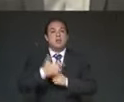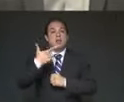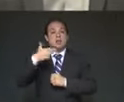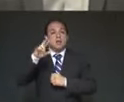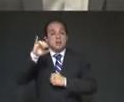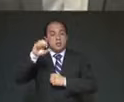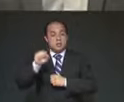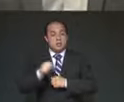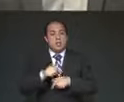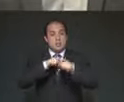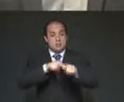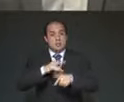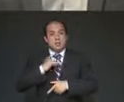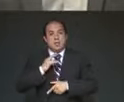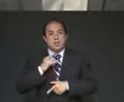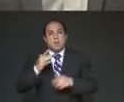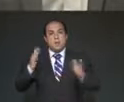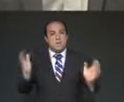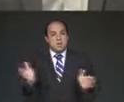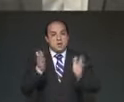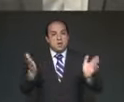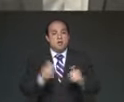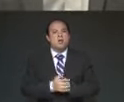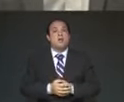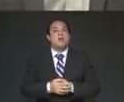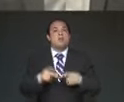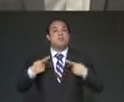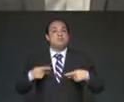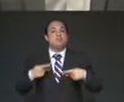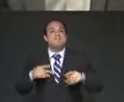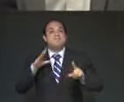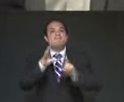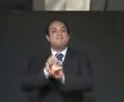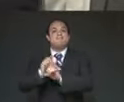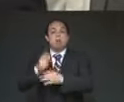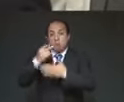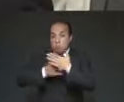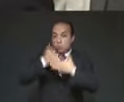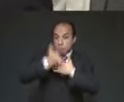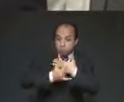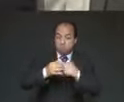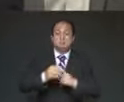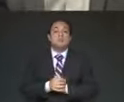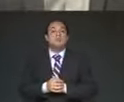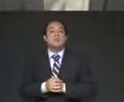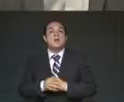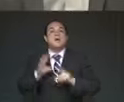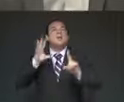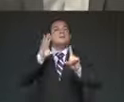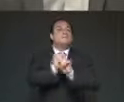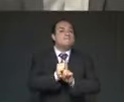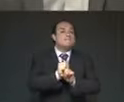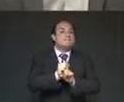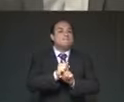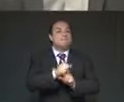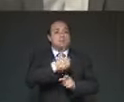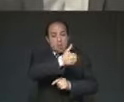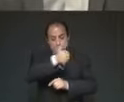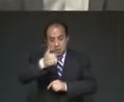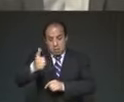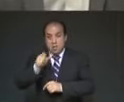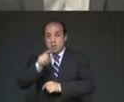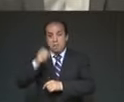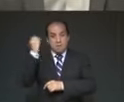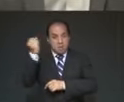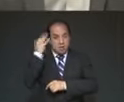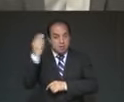me siento inspirado por nuestros recordistas, por sus proyectos, por sus logros, por sus eventos,